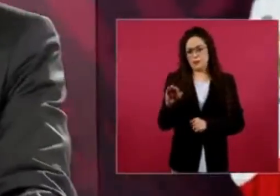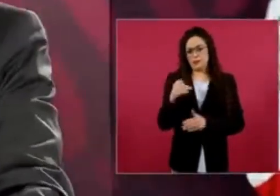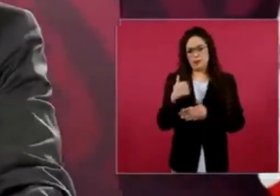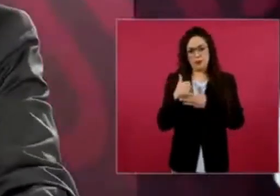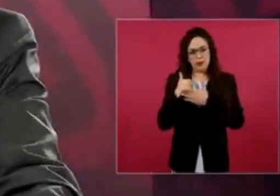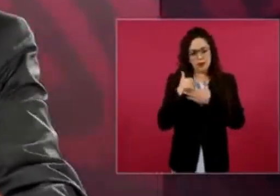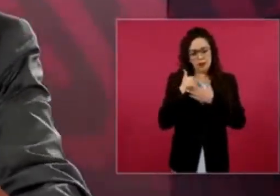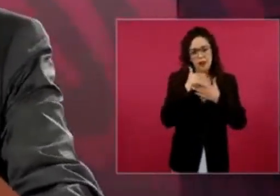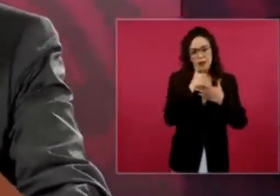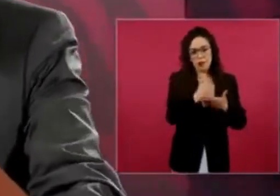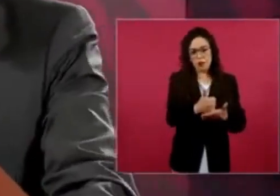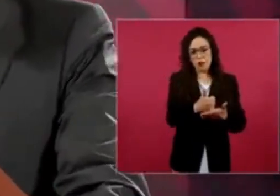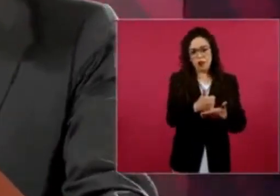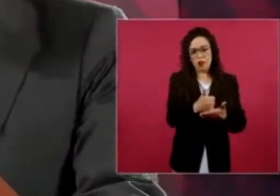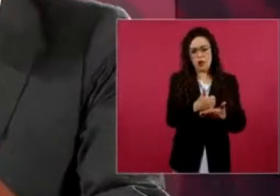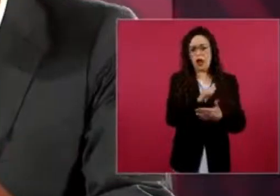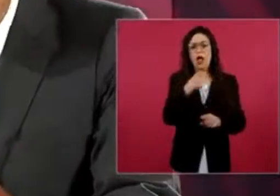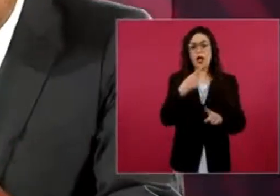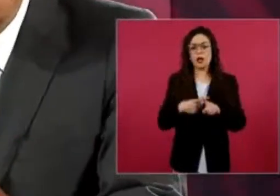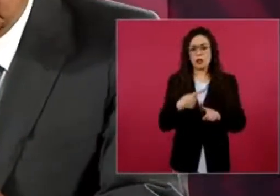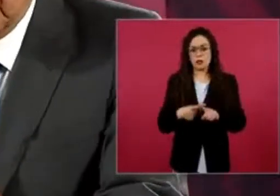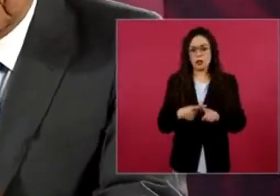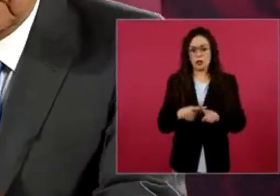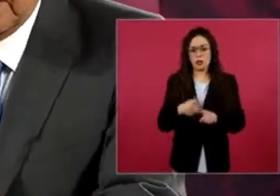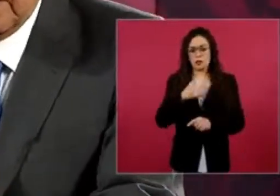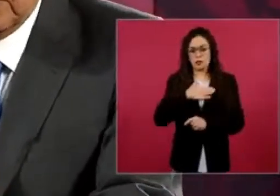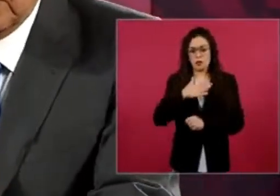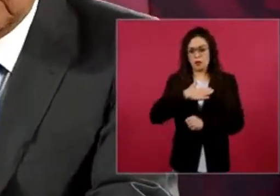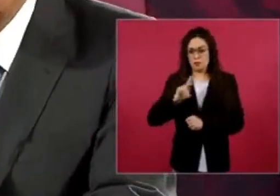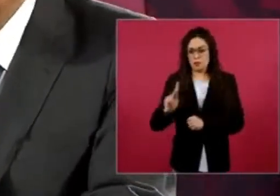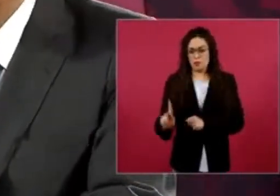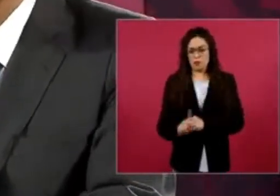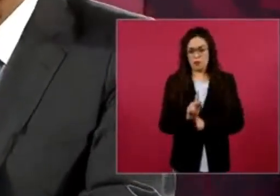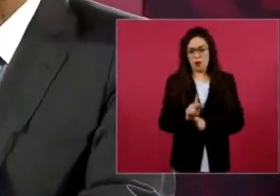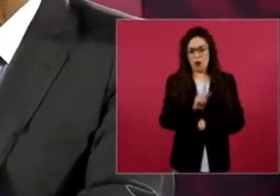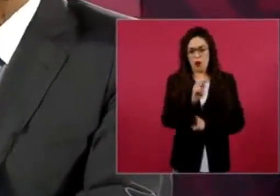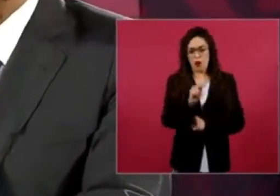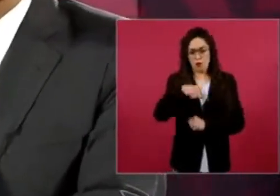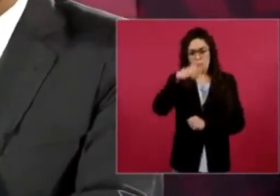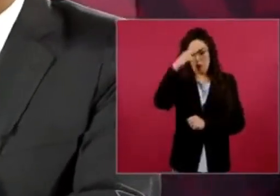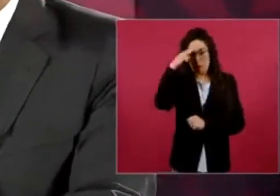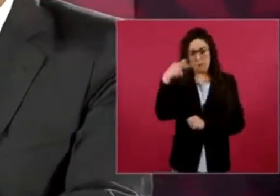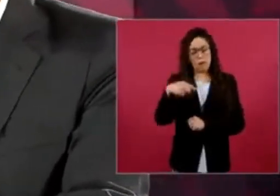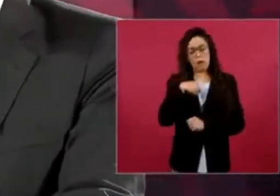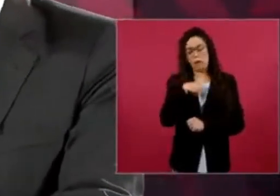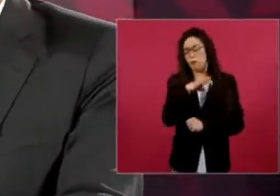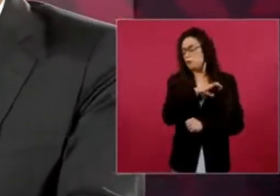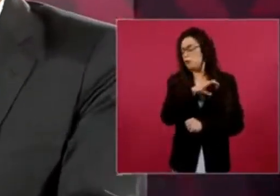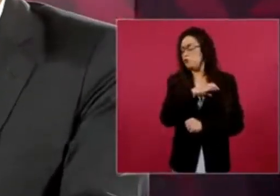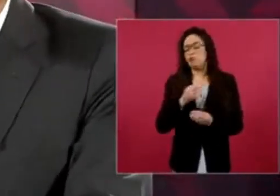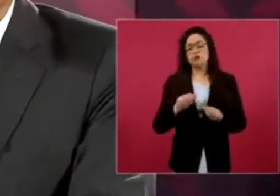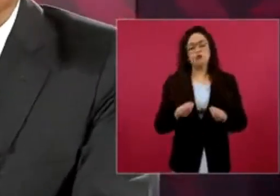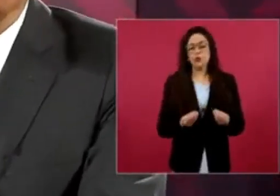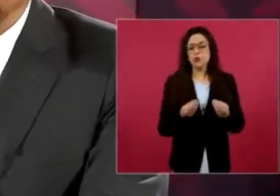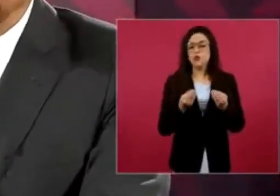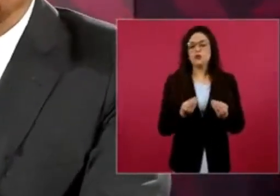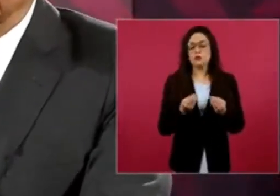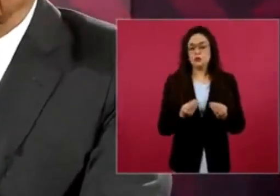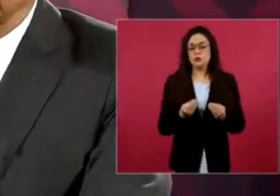a mi pueblo y a mi querido México. Pero